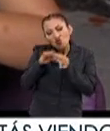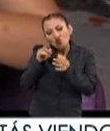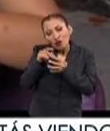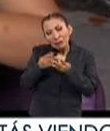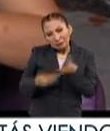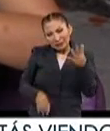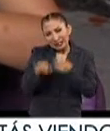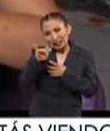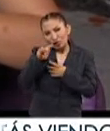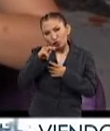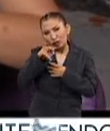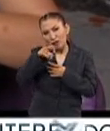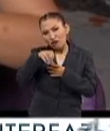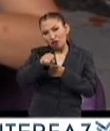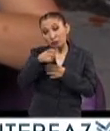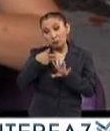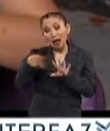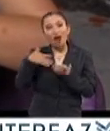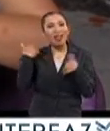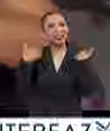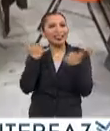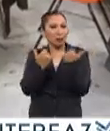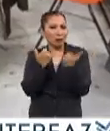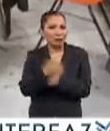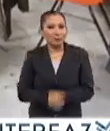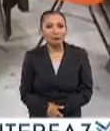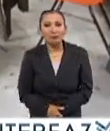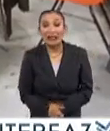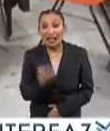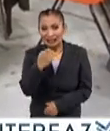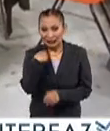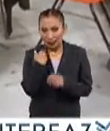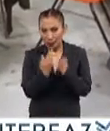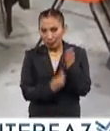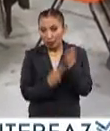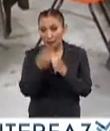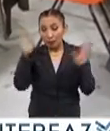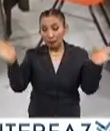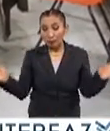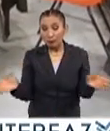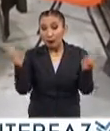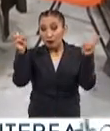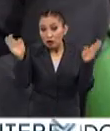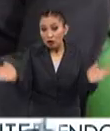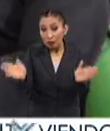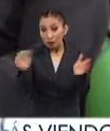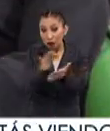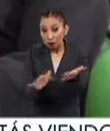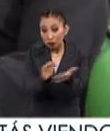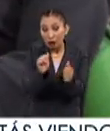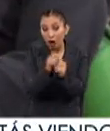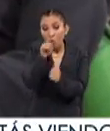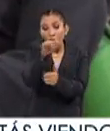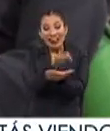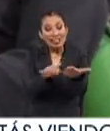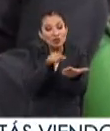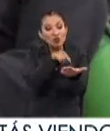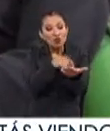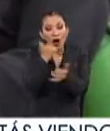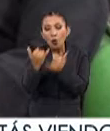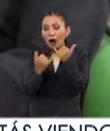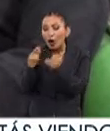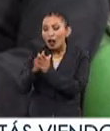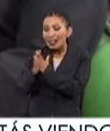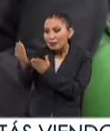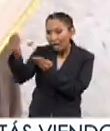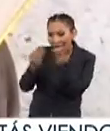instructivos, pero de manera lúdica. El programa Fomento a la Lectura busca que a partir de la lectura se juegue con